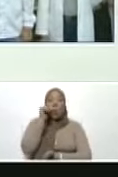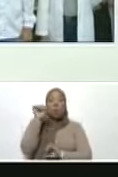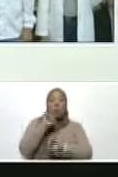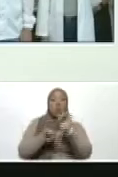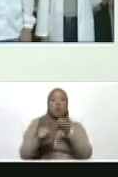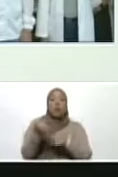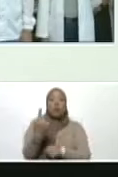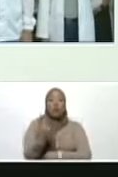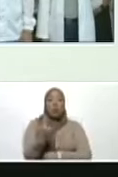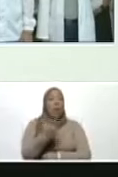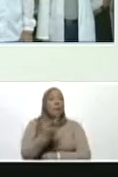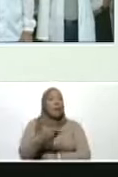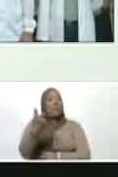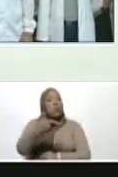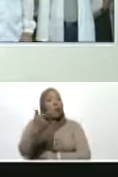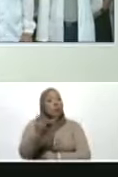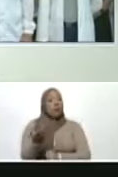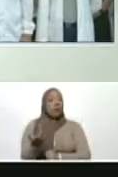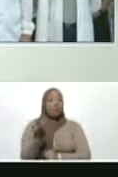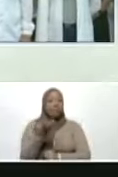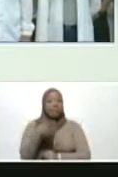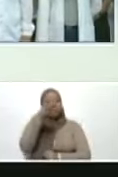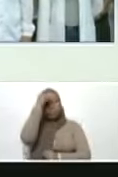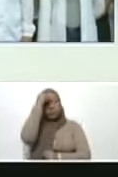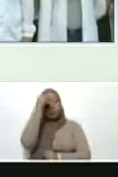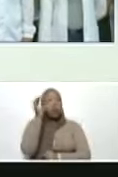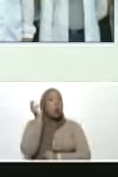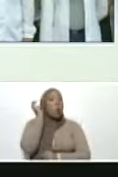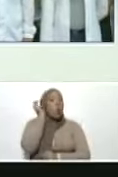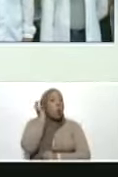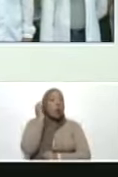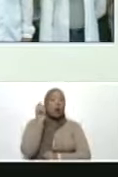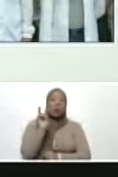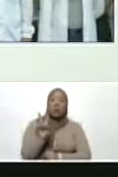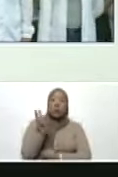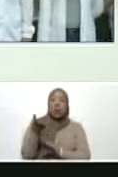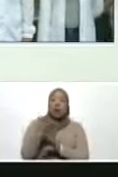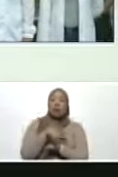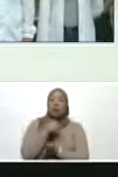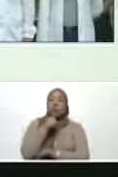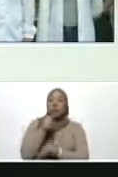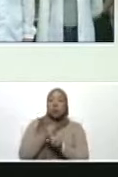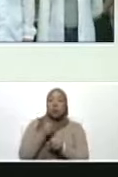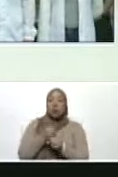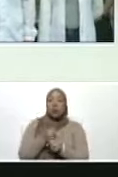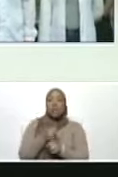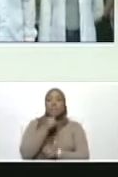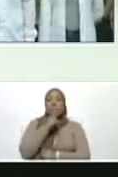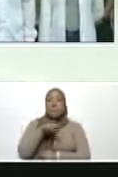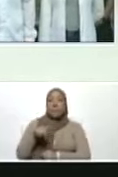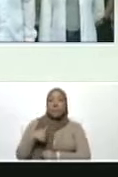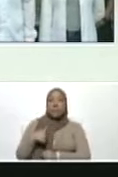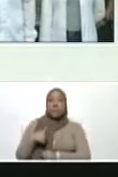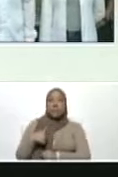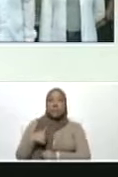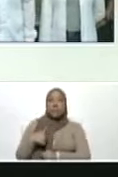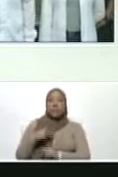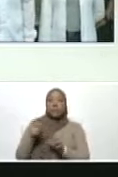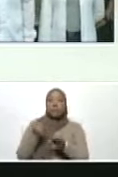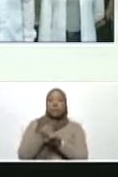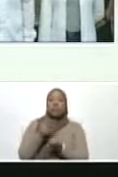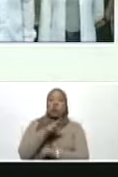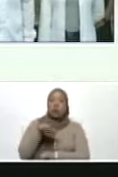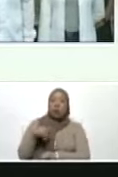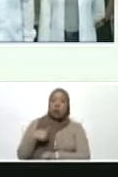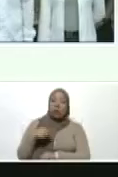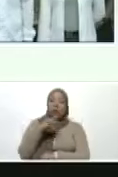por 2. Bueno, mujer prevenida vale por 2. Y mientras tanto, vamos a expandir